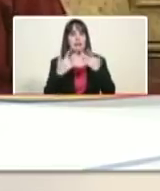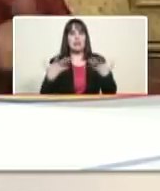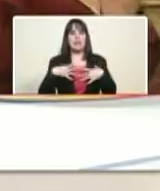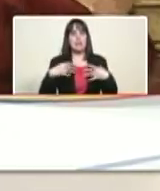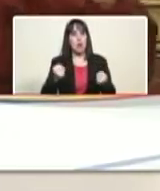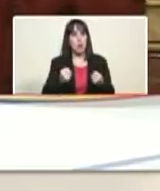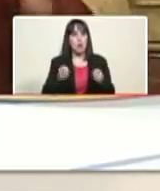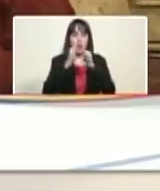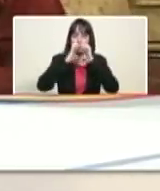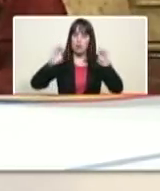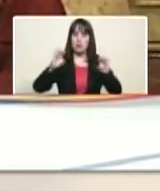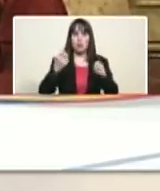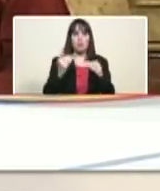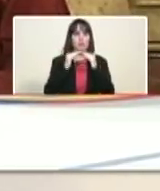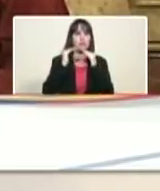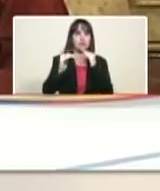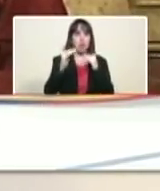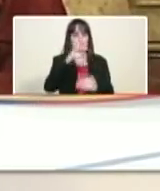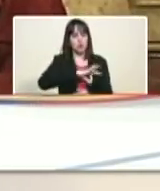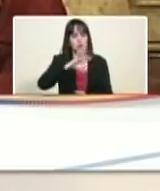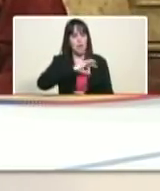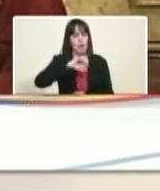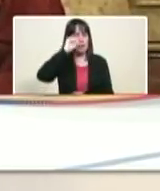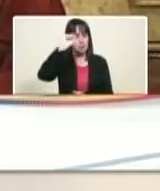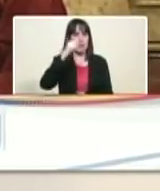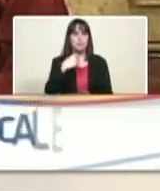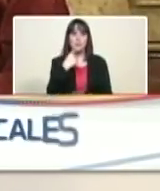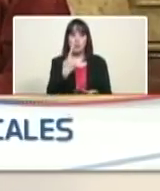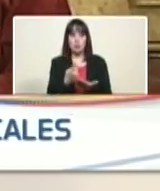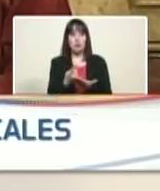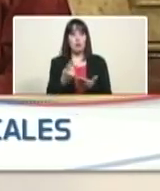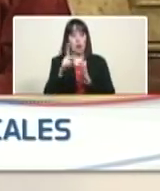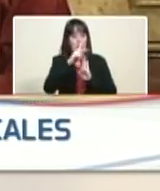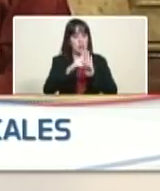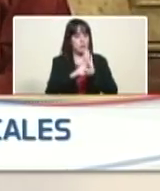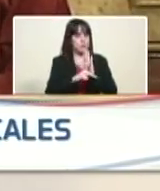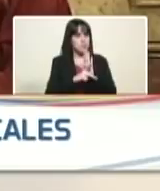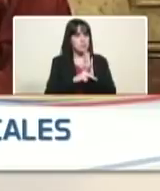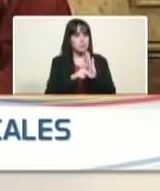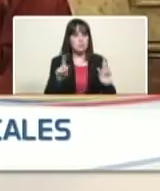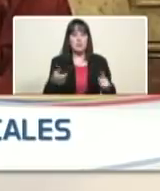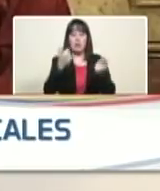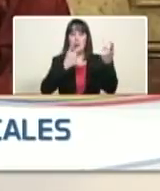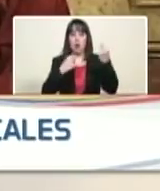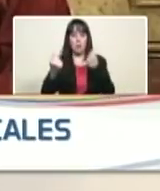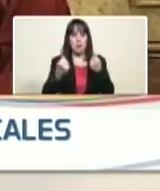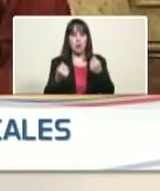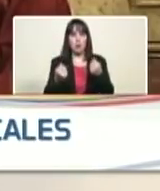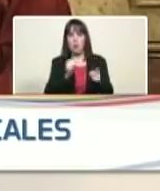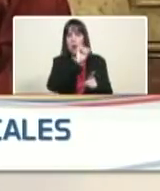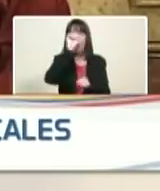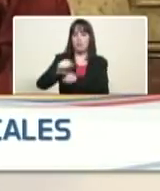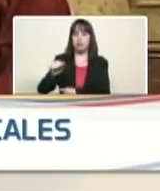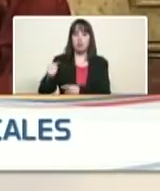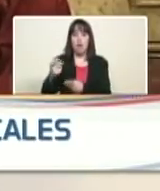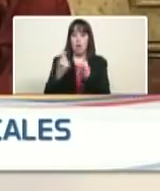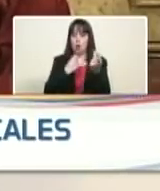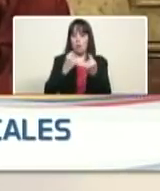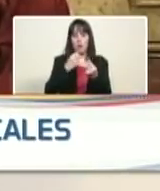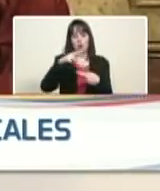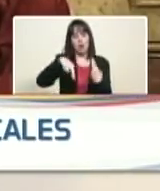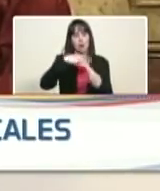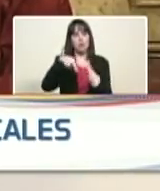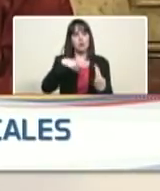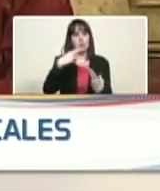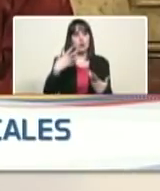educación. Es el eje de una sociedad socialista. Por eso es que digo que el programa de recuperación económica es el contraataque económico de la revolución